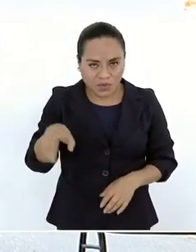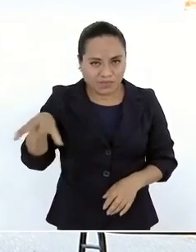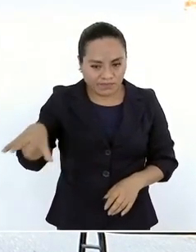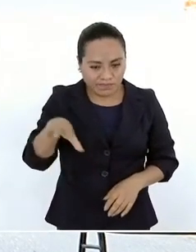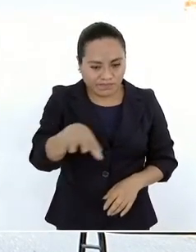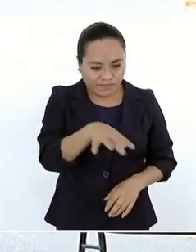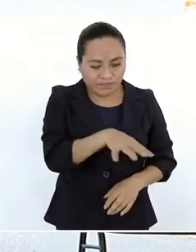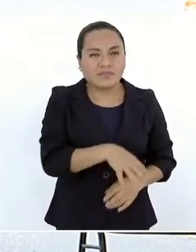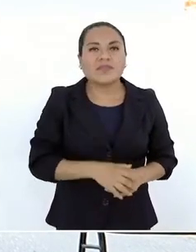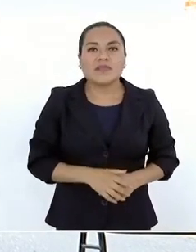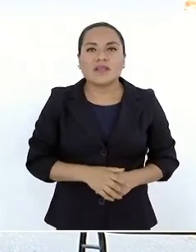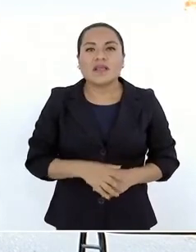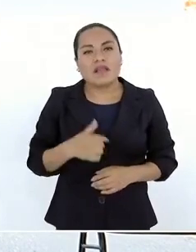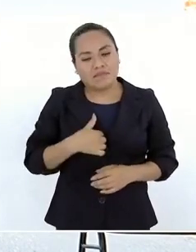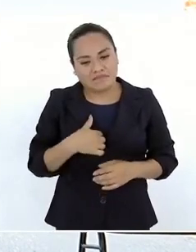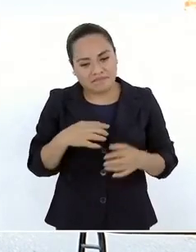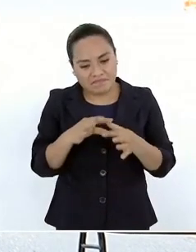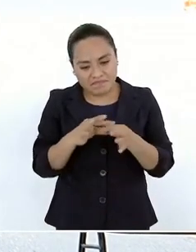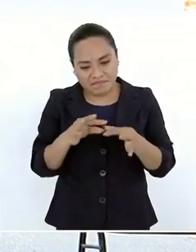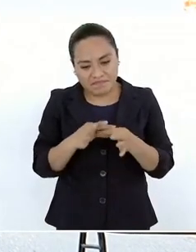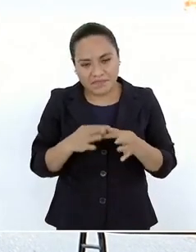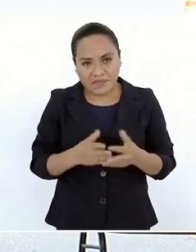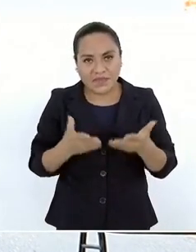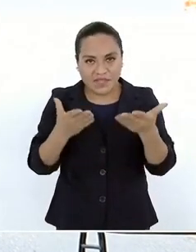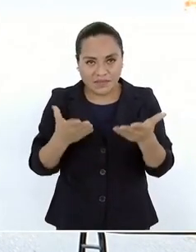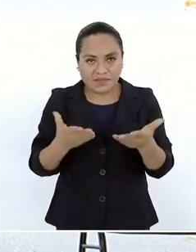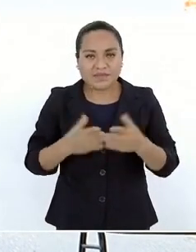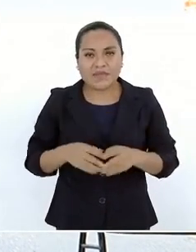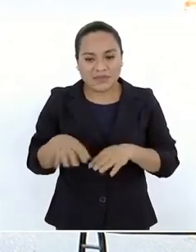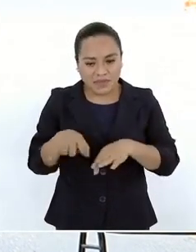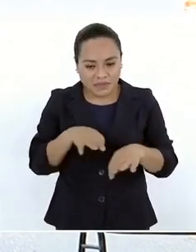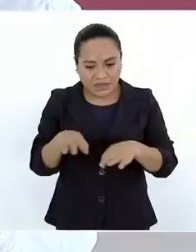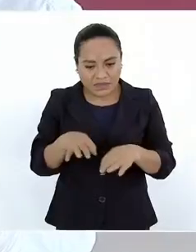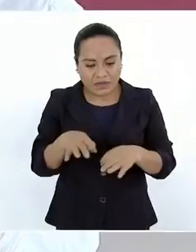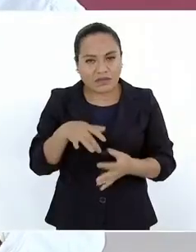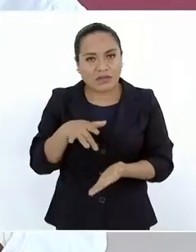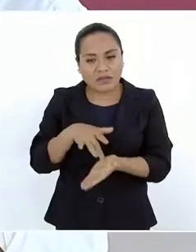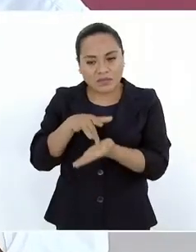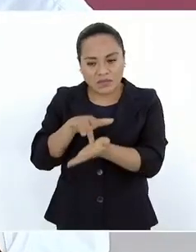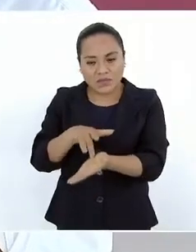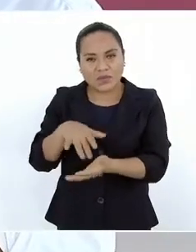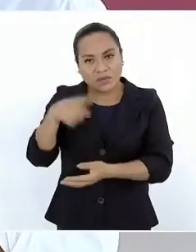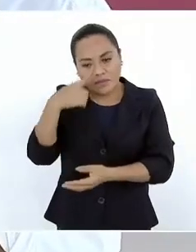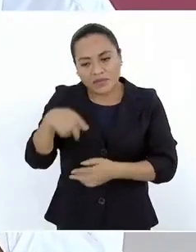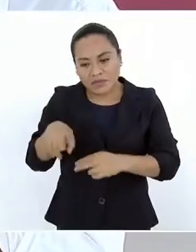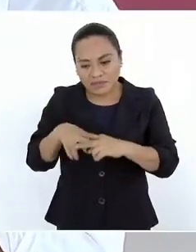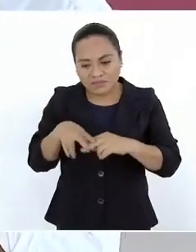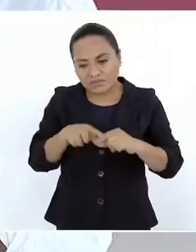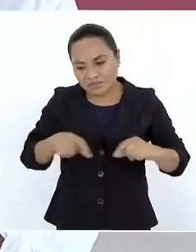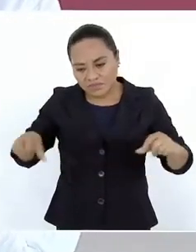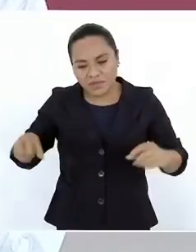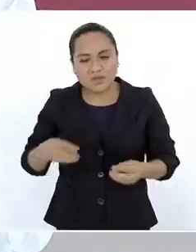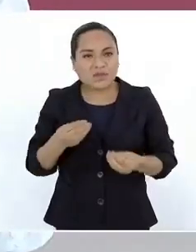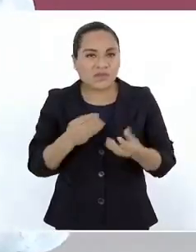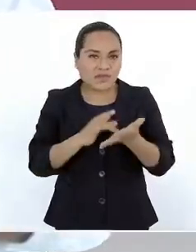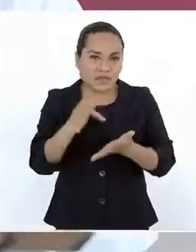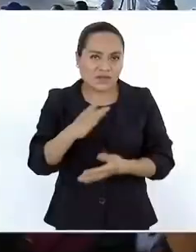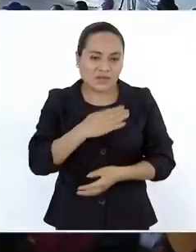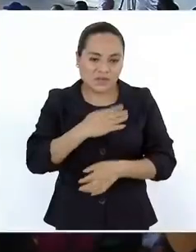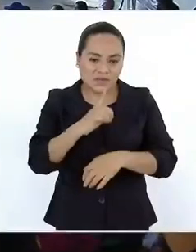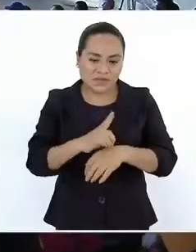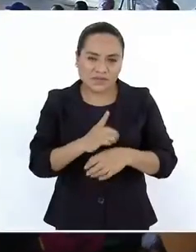es el informe relativo a este apoyo que hemos dado para las obras del corredor. Muchas gracias y buen día